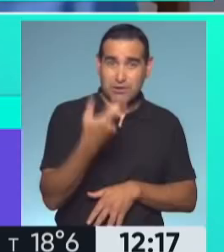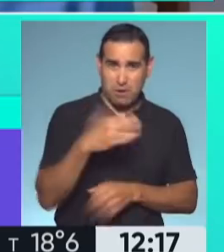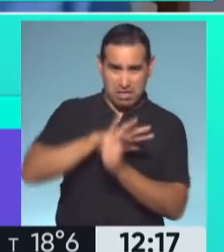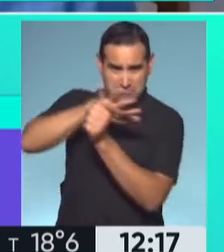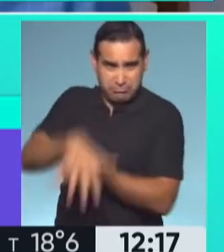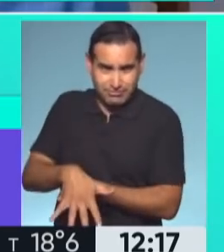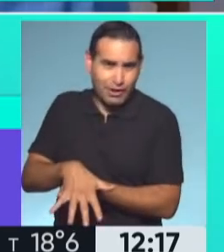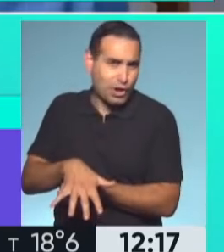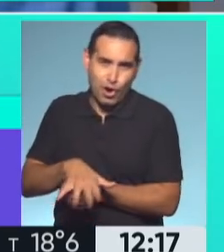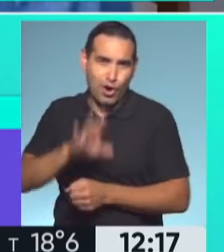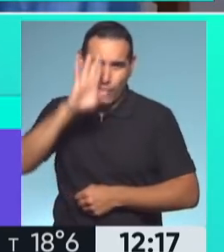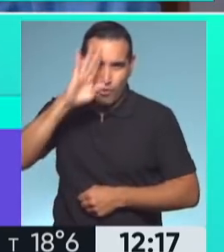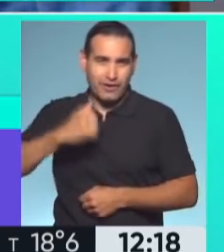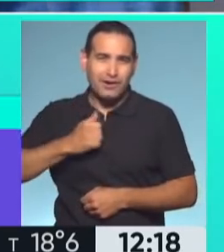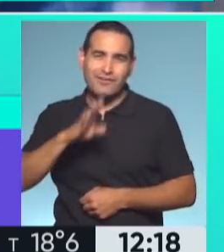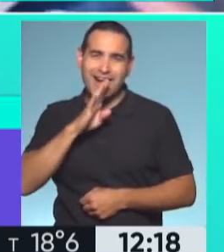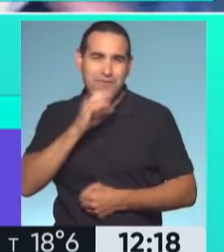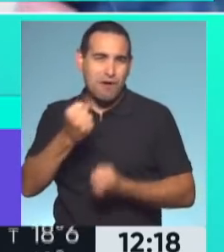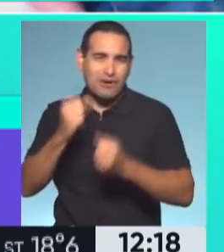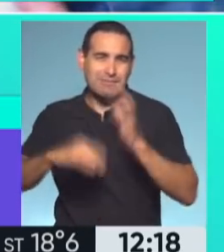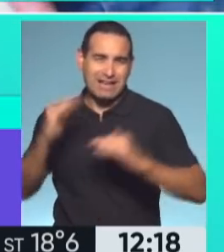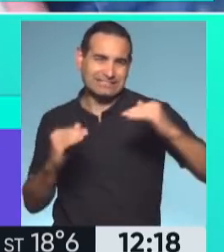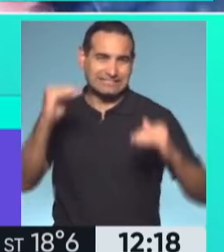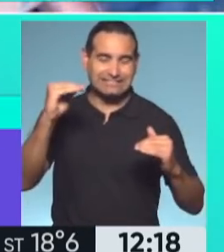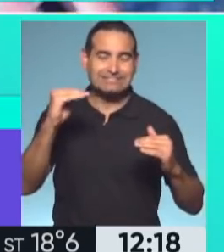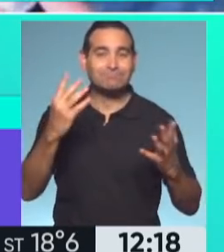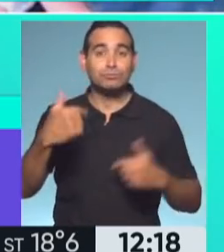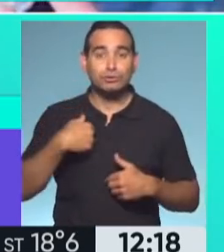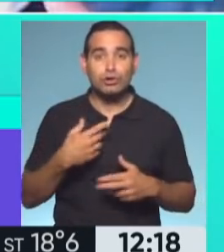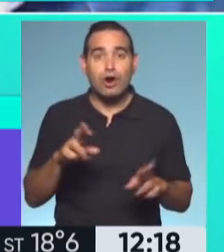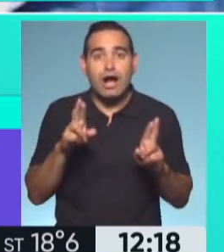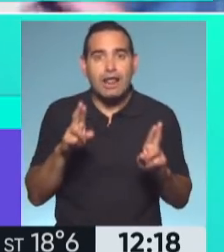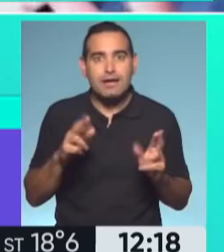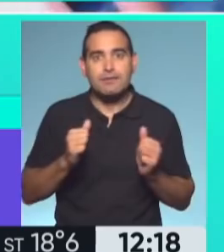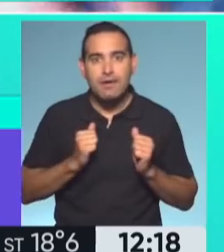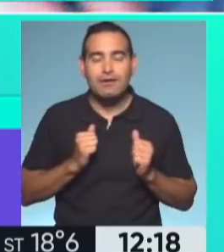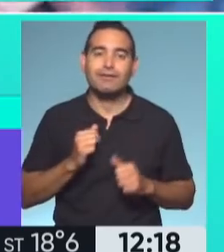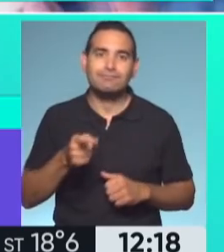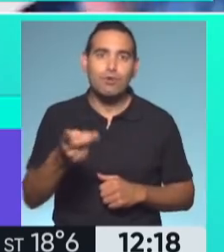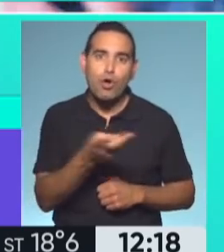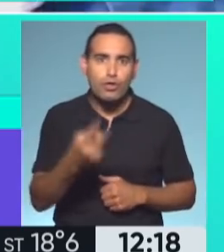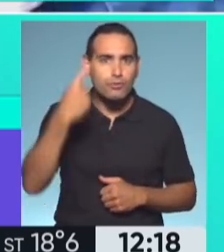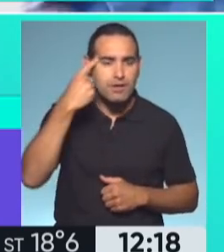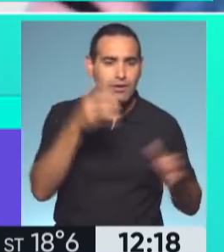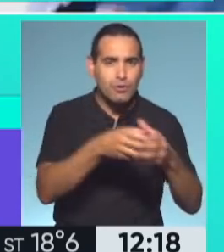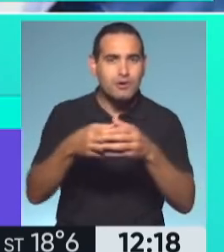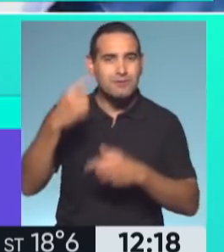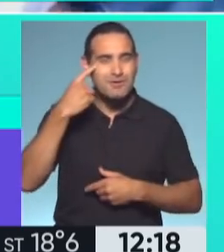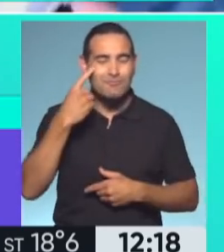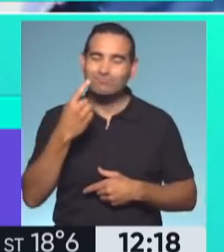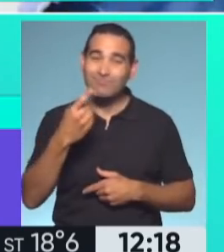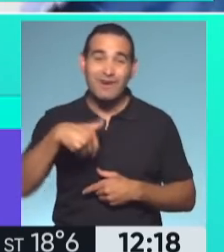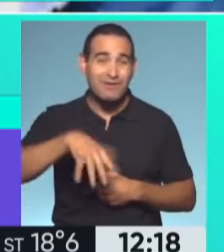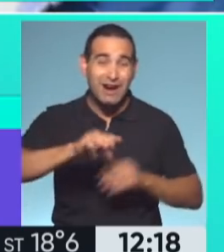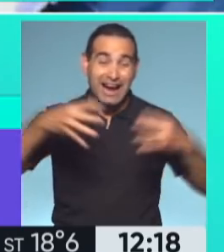israelí es el ejército más fuerte de todo Medio Oriente. Es decir, yo espero que prime que ambos lados piensen que tienen muchísimo